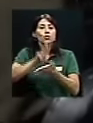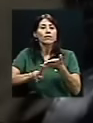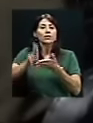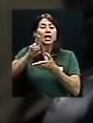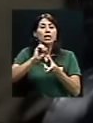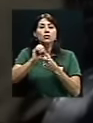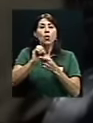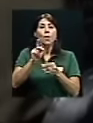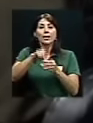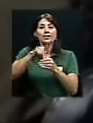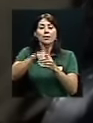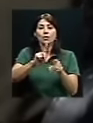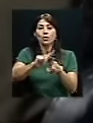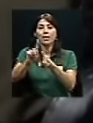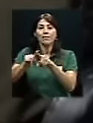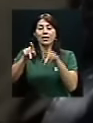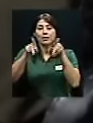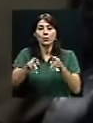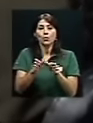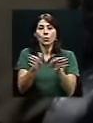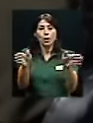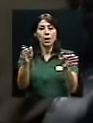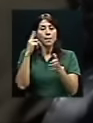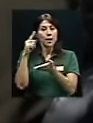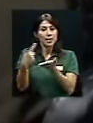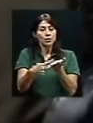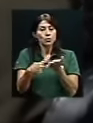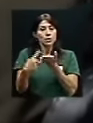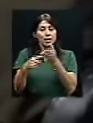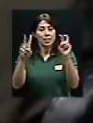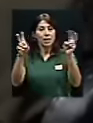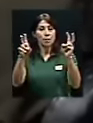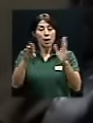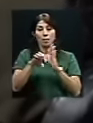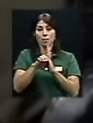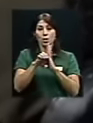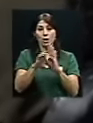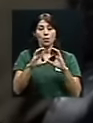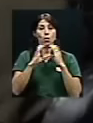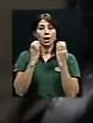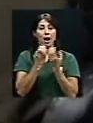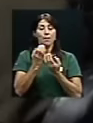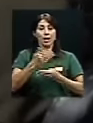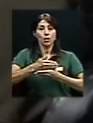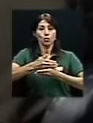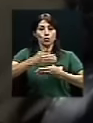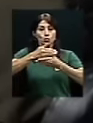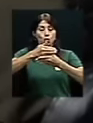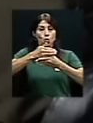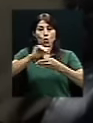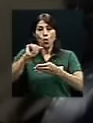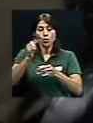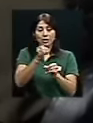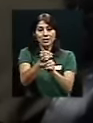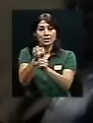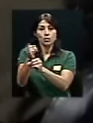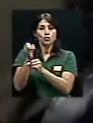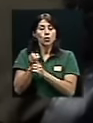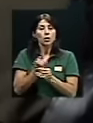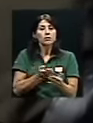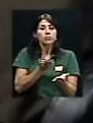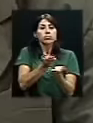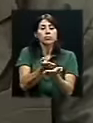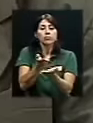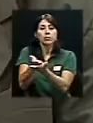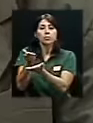civil para discutir el tema, ya que, por ejemplo, la Cámara de Construcción, otras instituciones han estado presentando criterios diferentes,